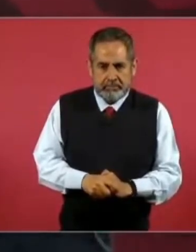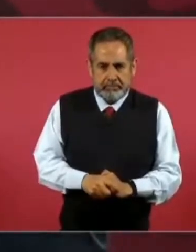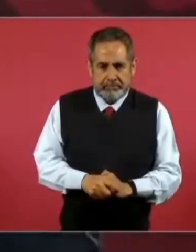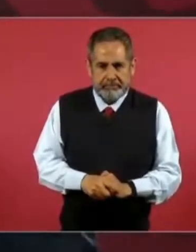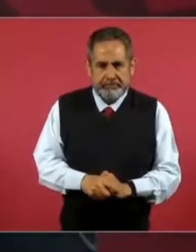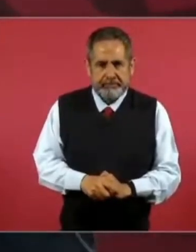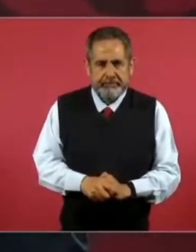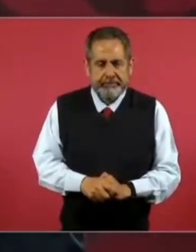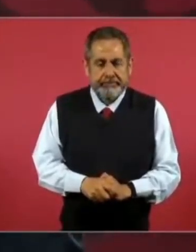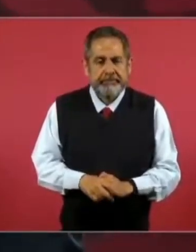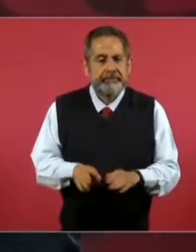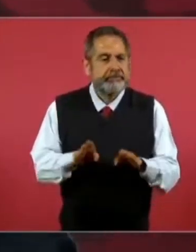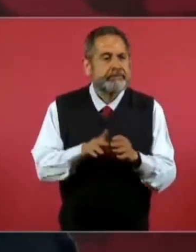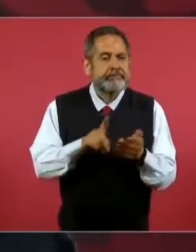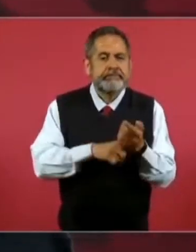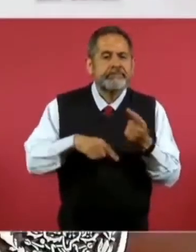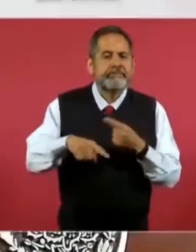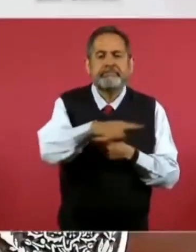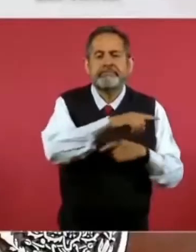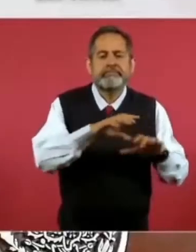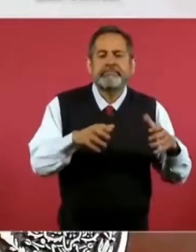a su servicio